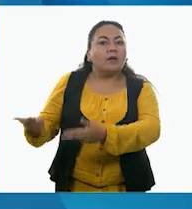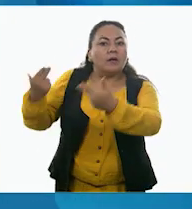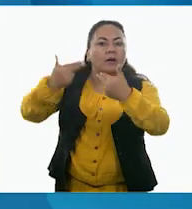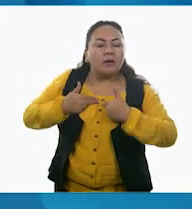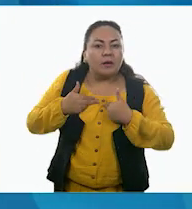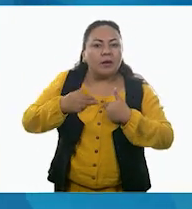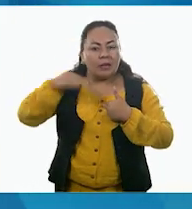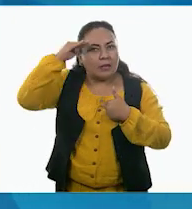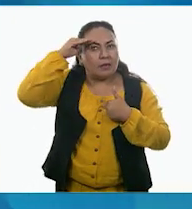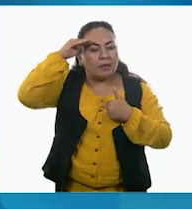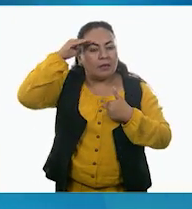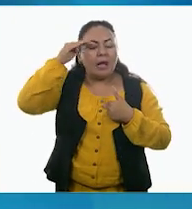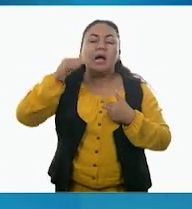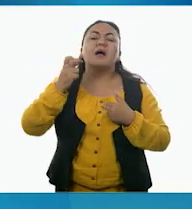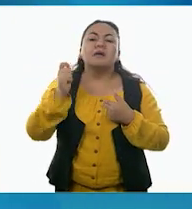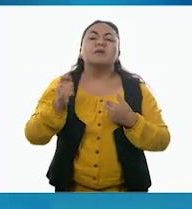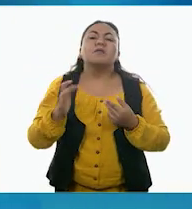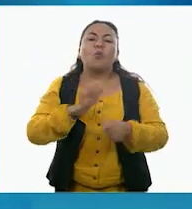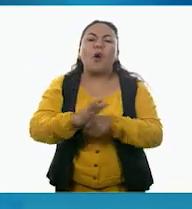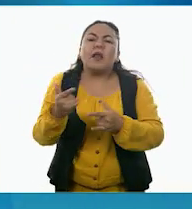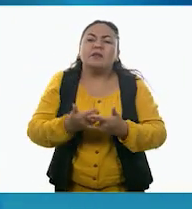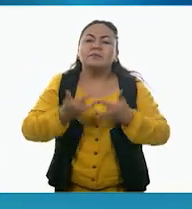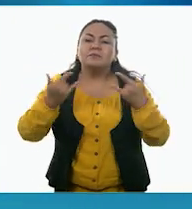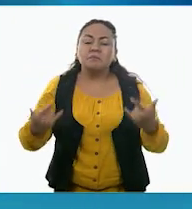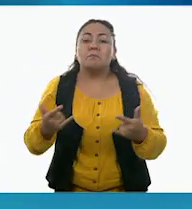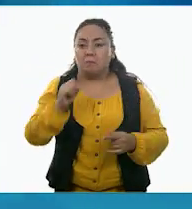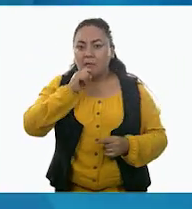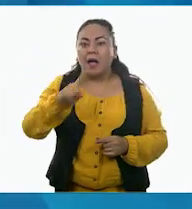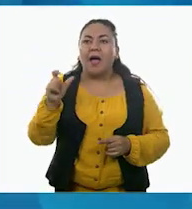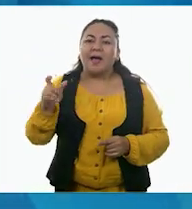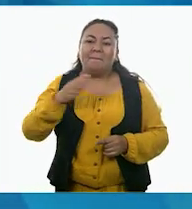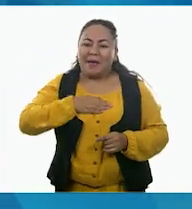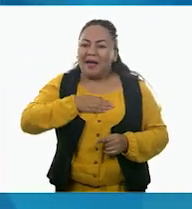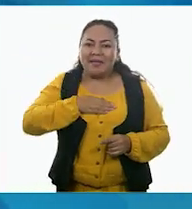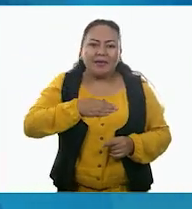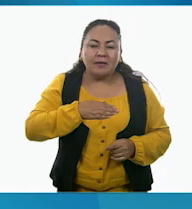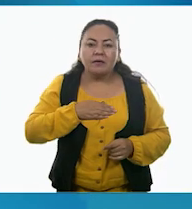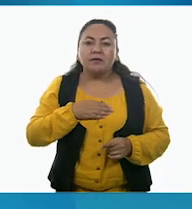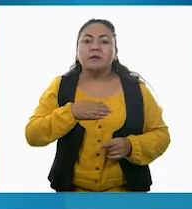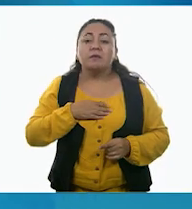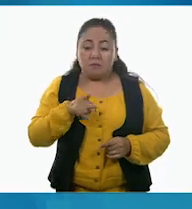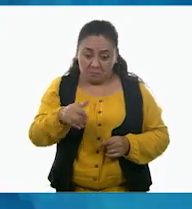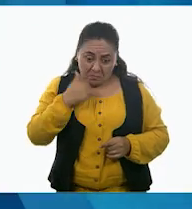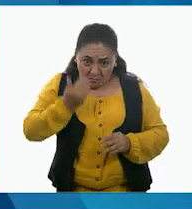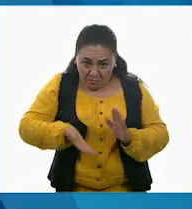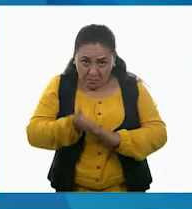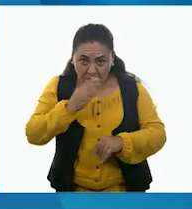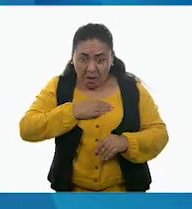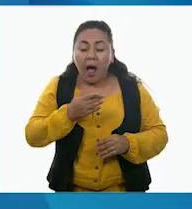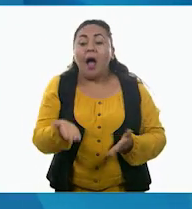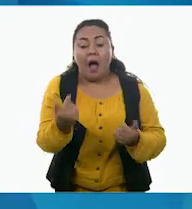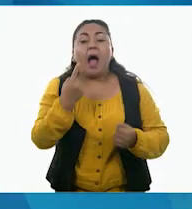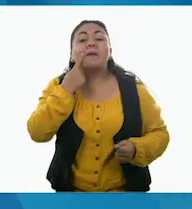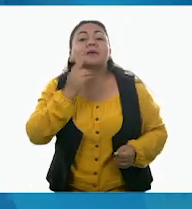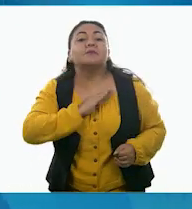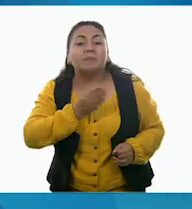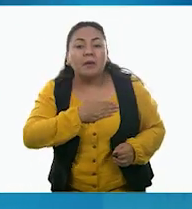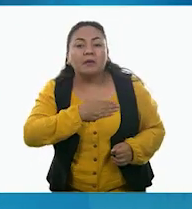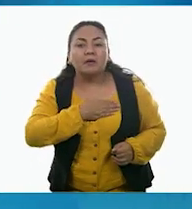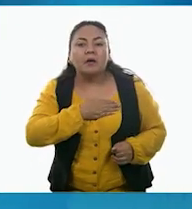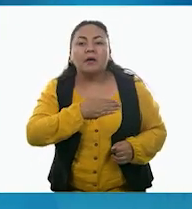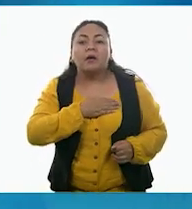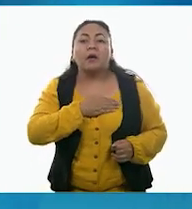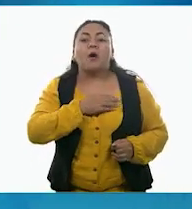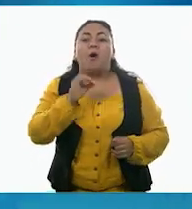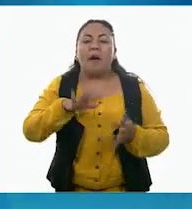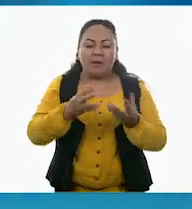misma historia. Y es una historia en la que, pues incluso para ir al baño, los maestros le decían, si quieres ir al baño, dilo en español. Golpes en las yemas de